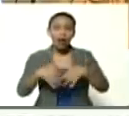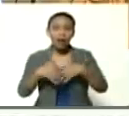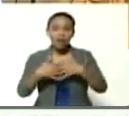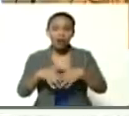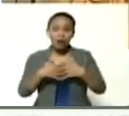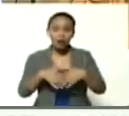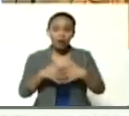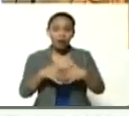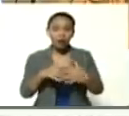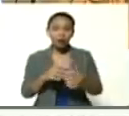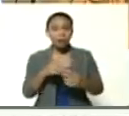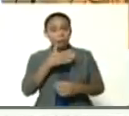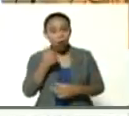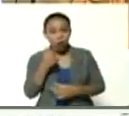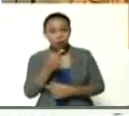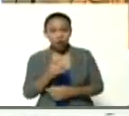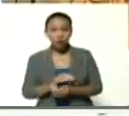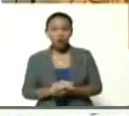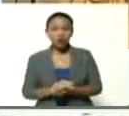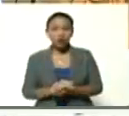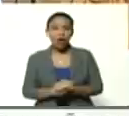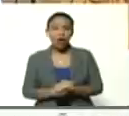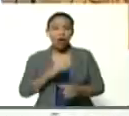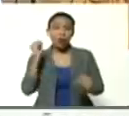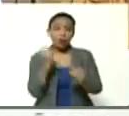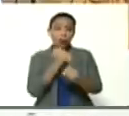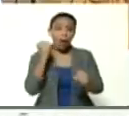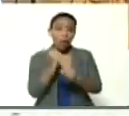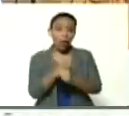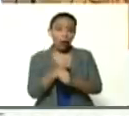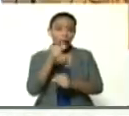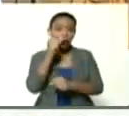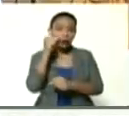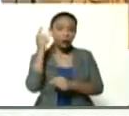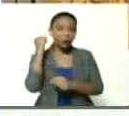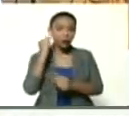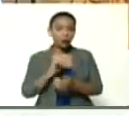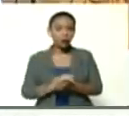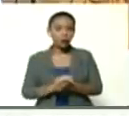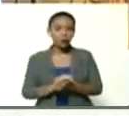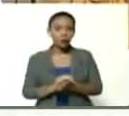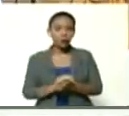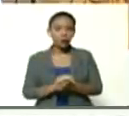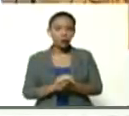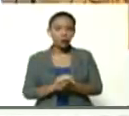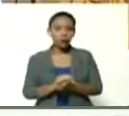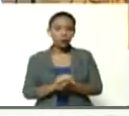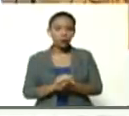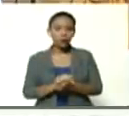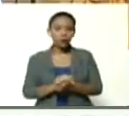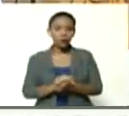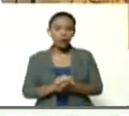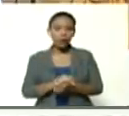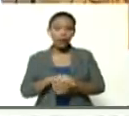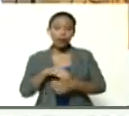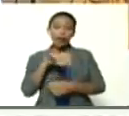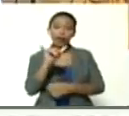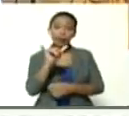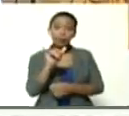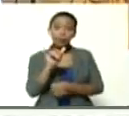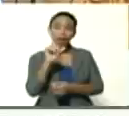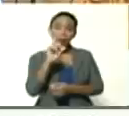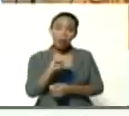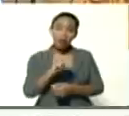a las industrias, mejor dicho, a los trabajadores y trabajadoras, ¿no? Y